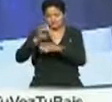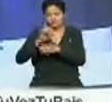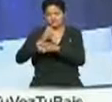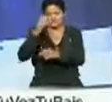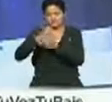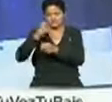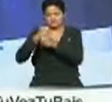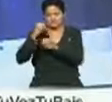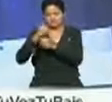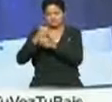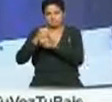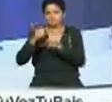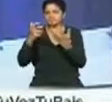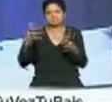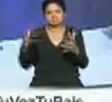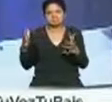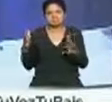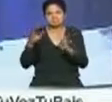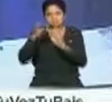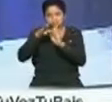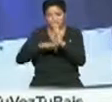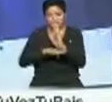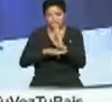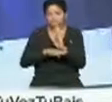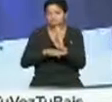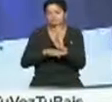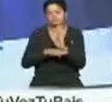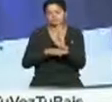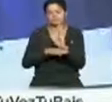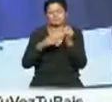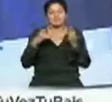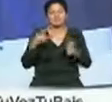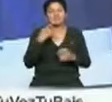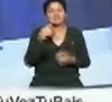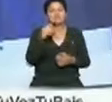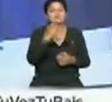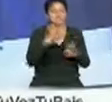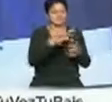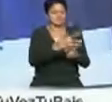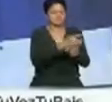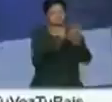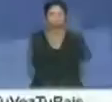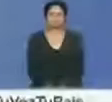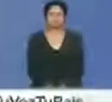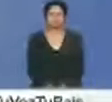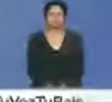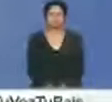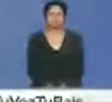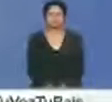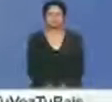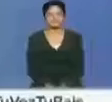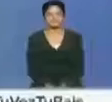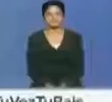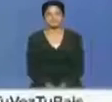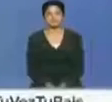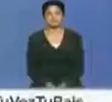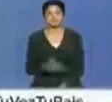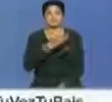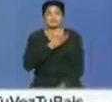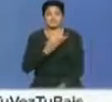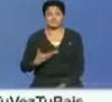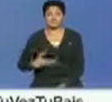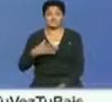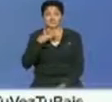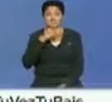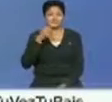la vigencia del proyecto de ley que regula a las empresas que ofrecen servicios de salud prepagada. Presidente Rafael Correa, a